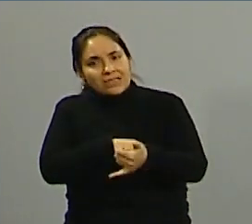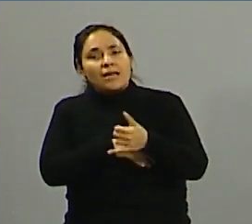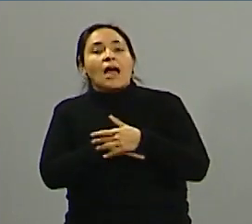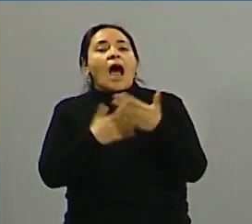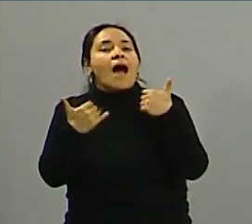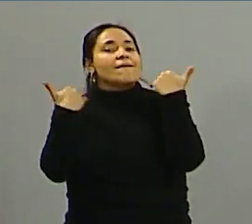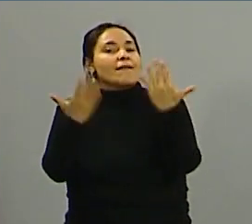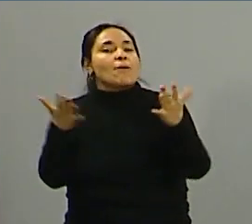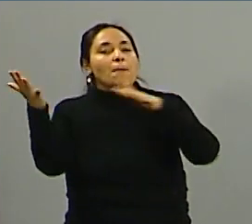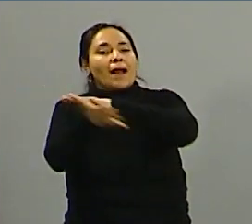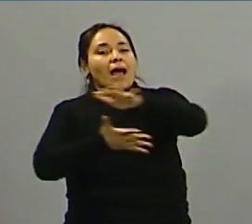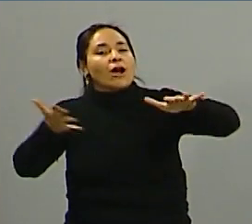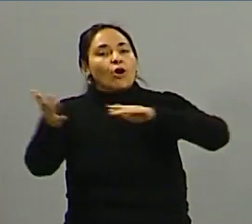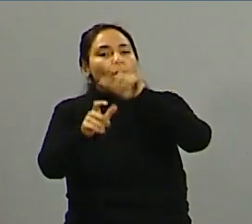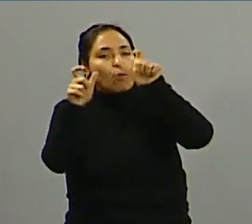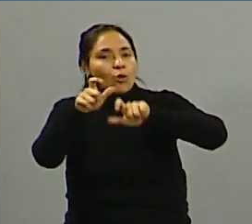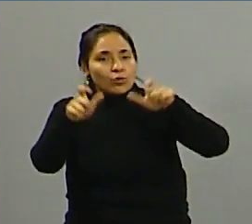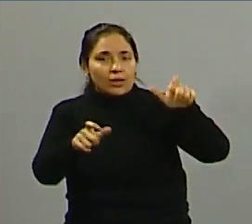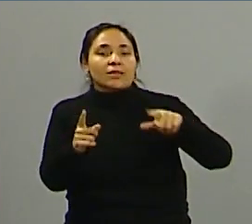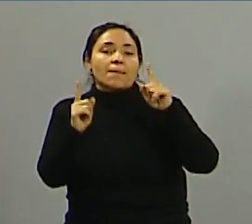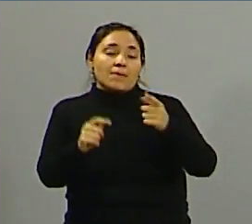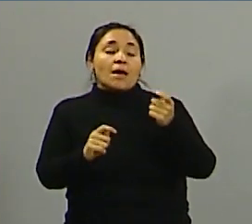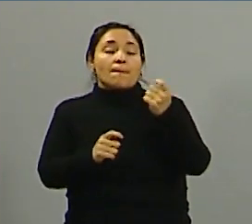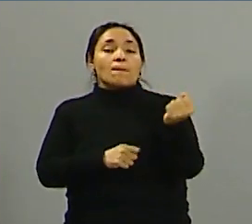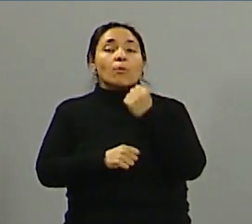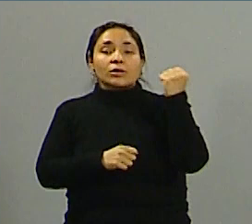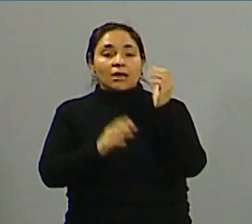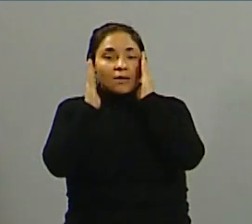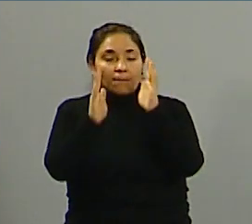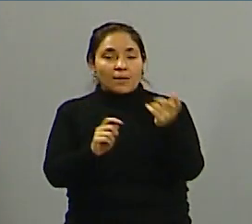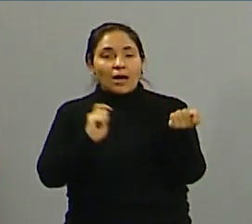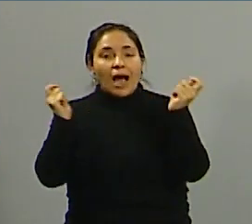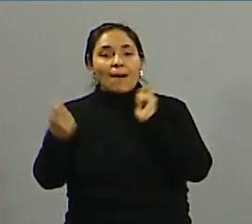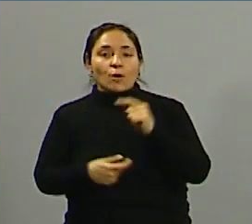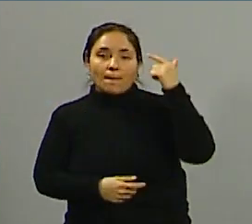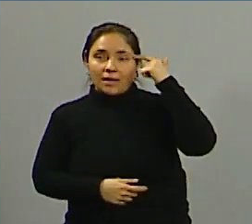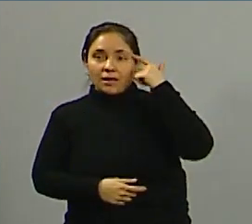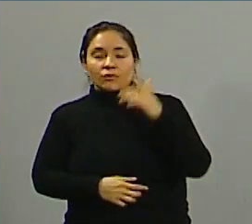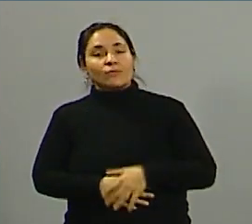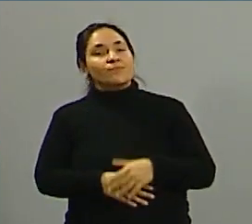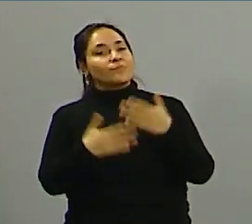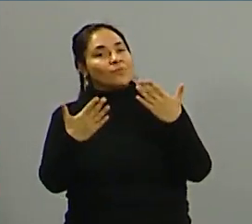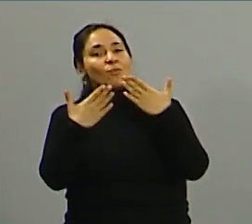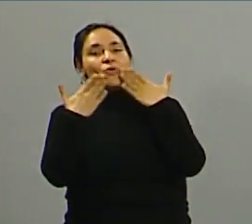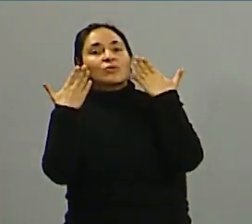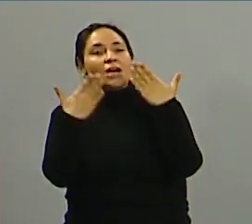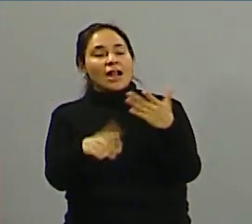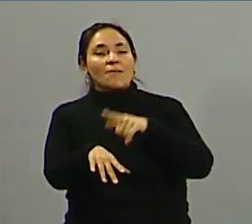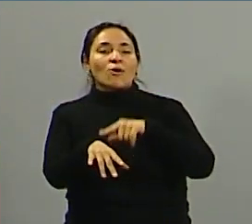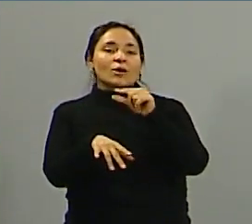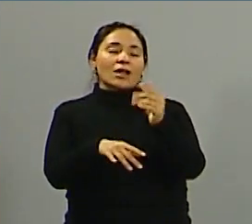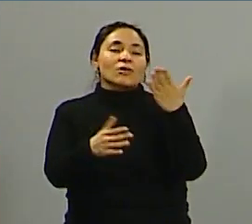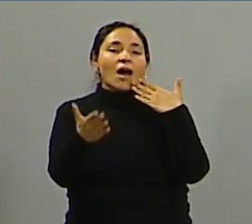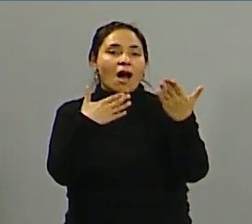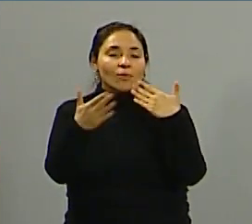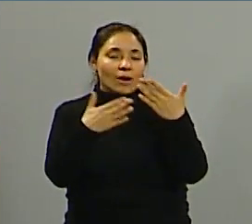común. Y pensando sobre todo en los cambios que son necesarios y que se vienen. Lorena, te agradecemos muchísimo este rato con nosotros, ha sido un